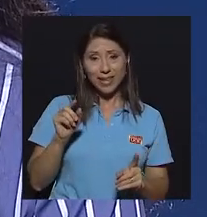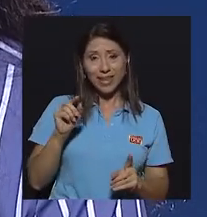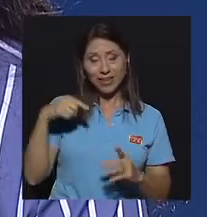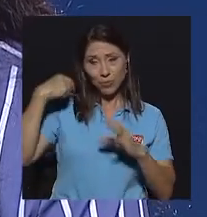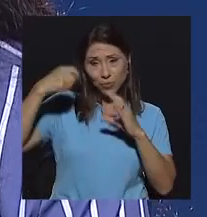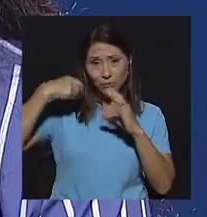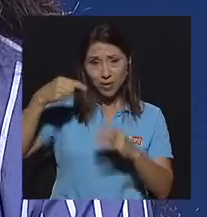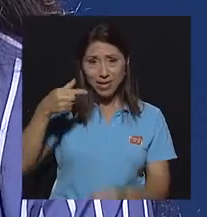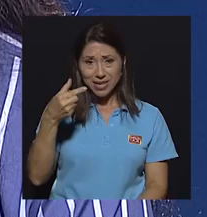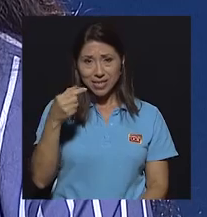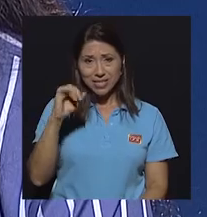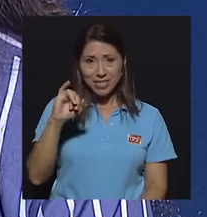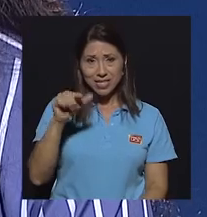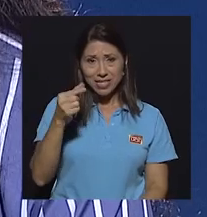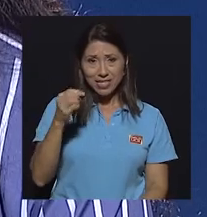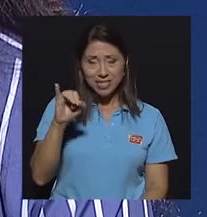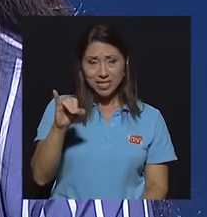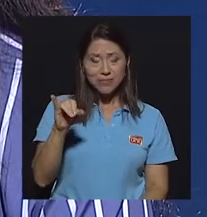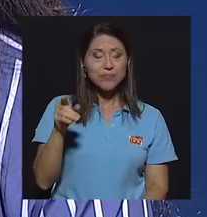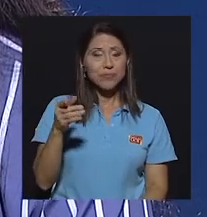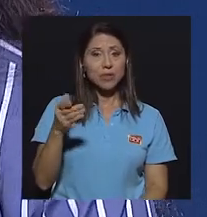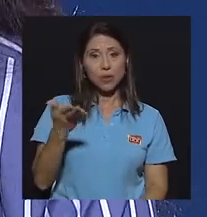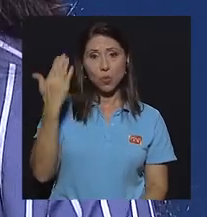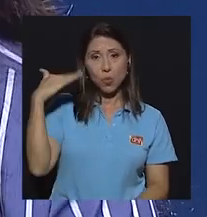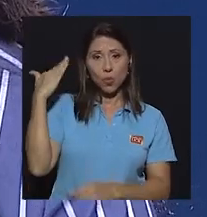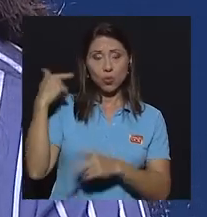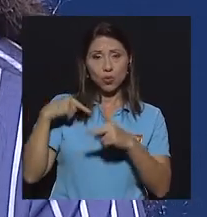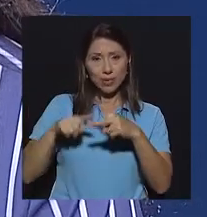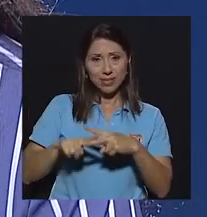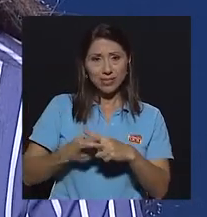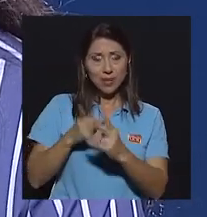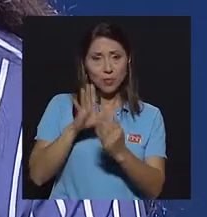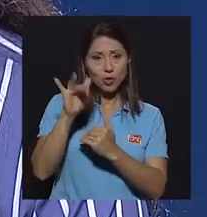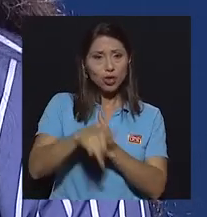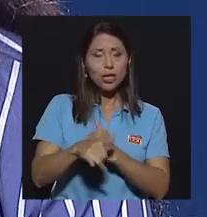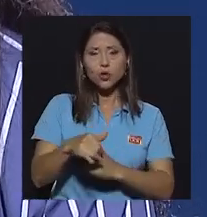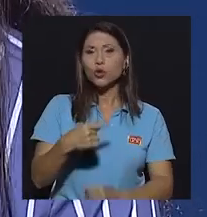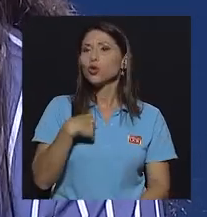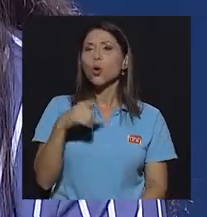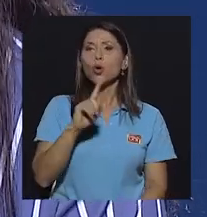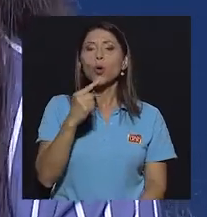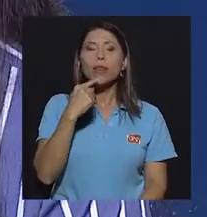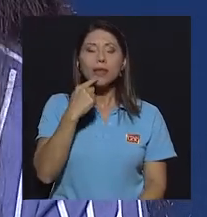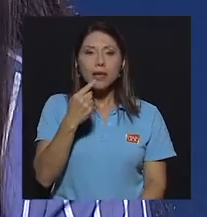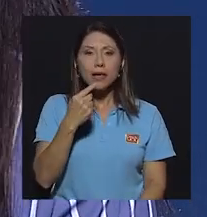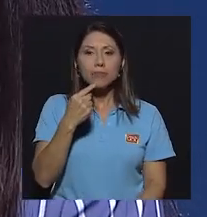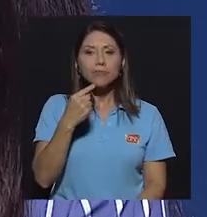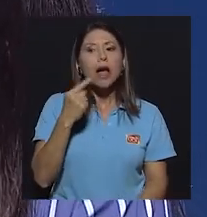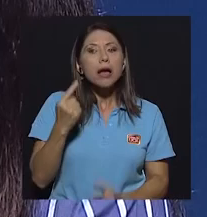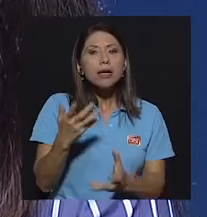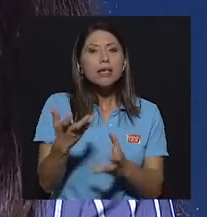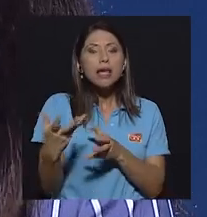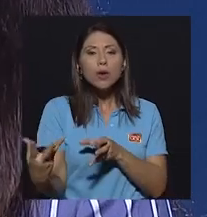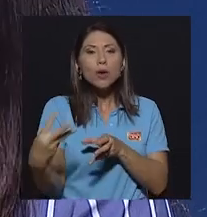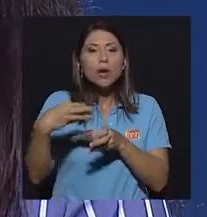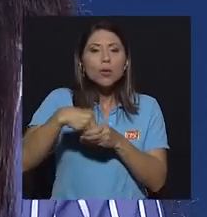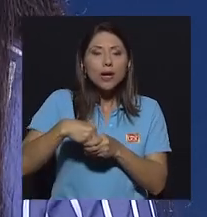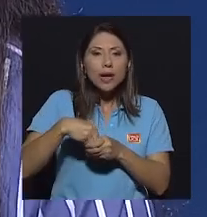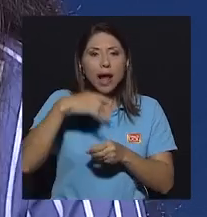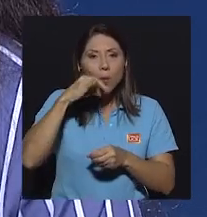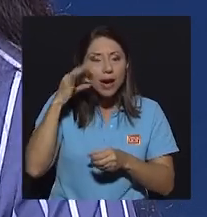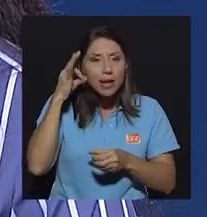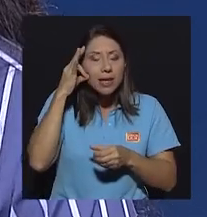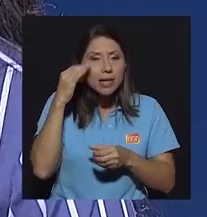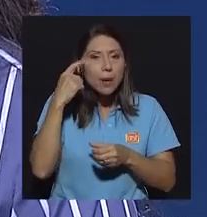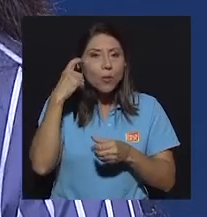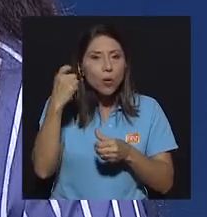Gigi no fue, digamos, yo cuando inicié el proyecto no fue que dije quiero incluir a una niña